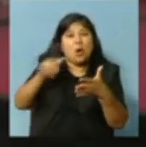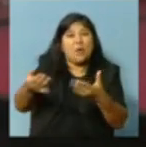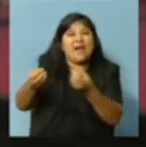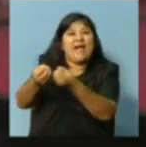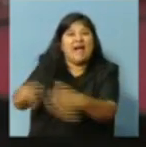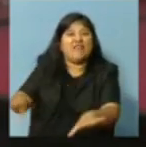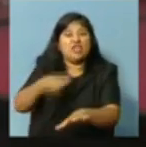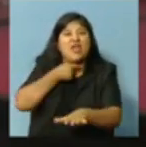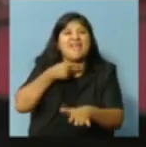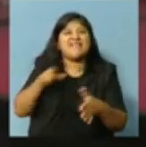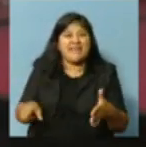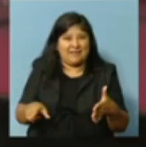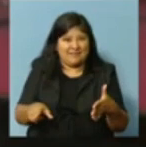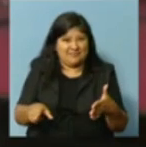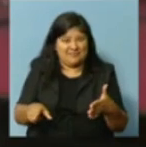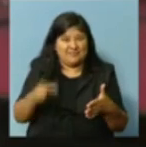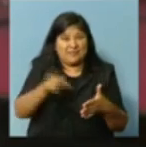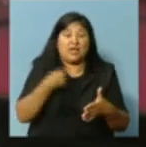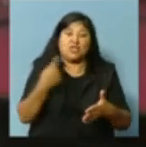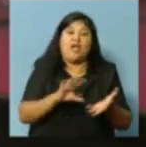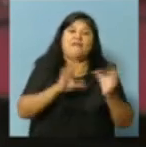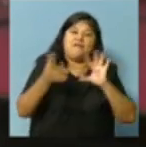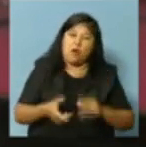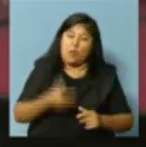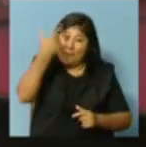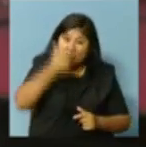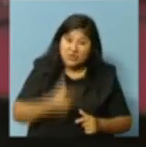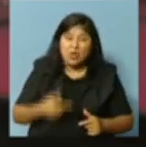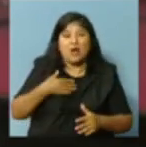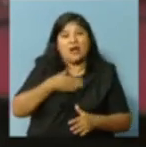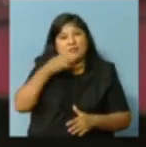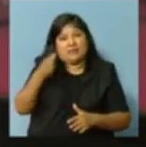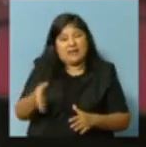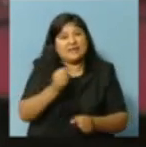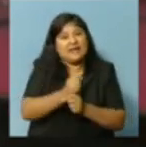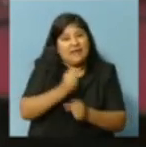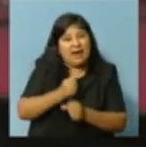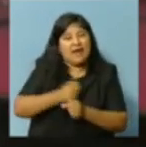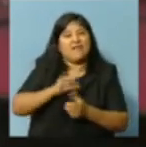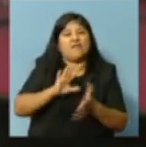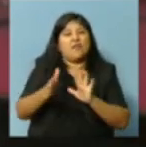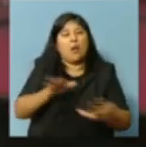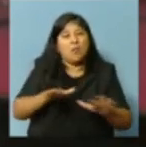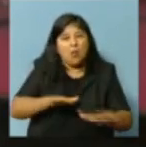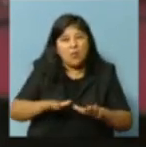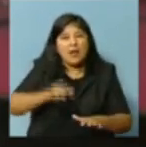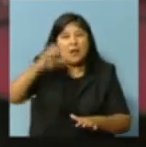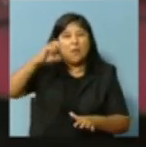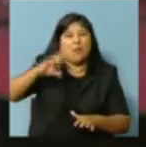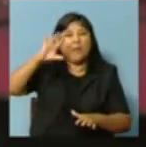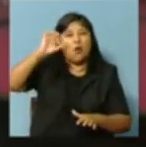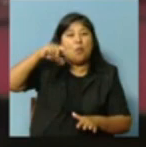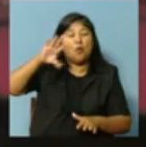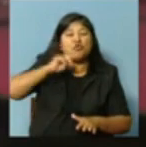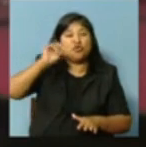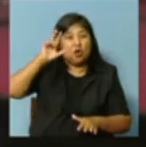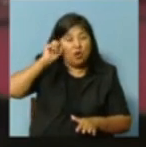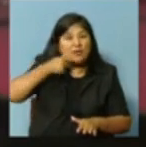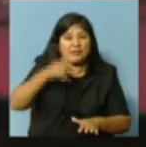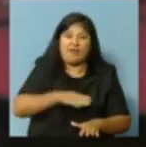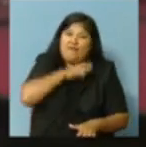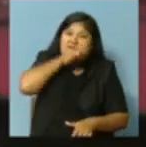promotores que van a ir a buscar a los chicos a las casas y éste van a tratar de convencerlos